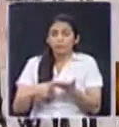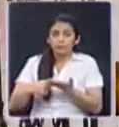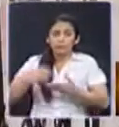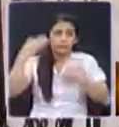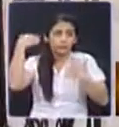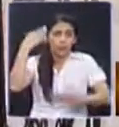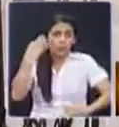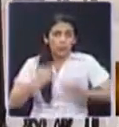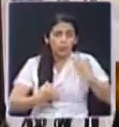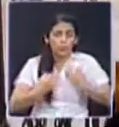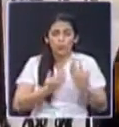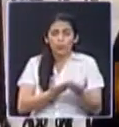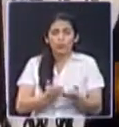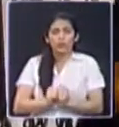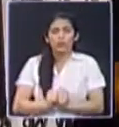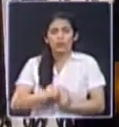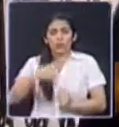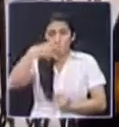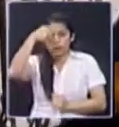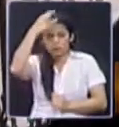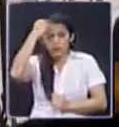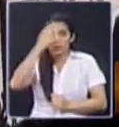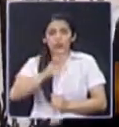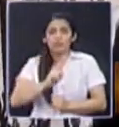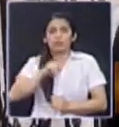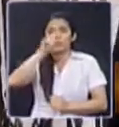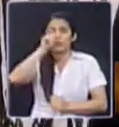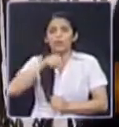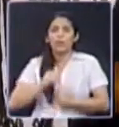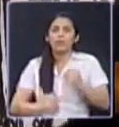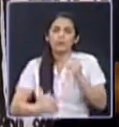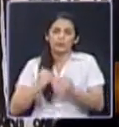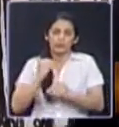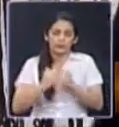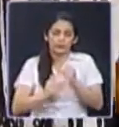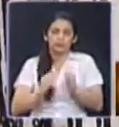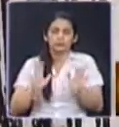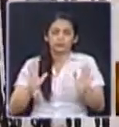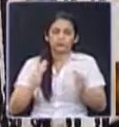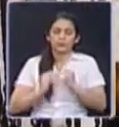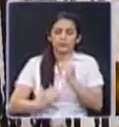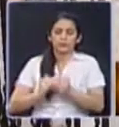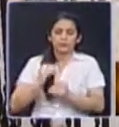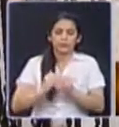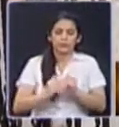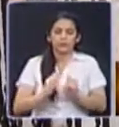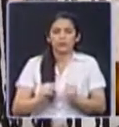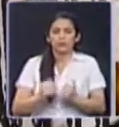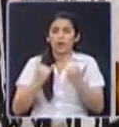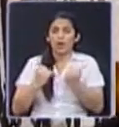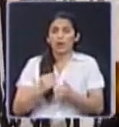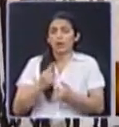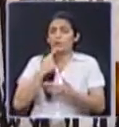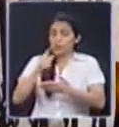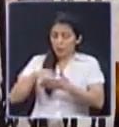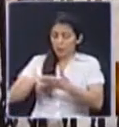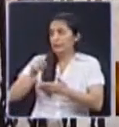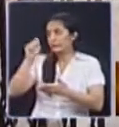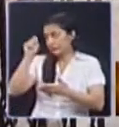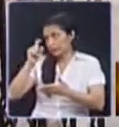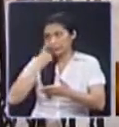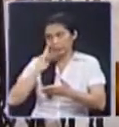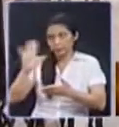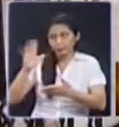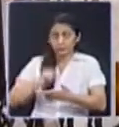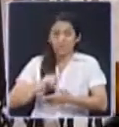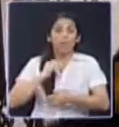al vicepresidente de la República, Jorge Glass, hay un proceso que tiene que seguir. Bien, lo que se ha hecho es admitir a trámite recién el juicio